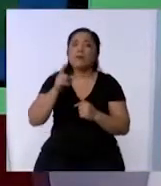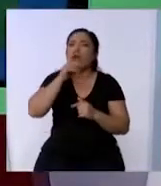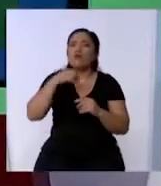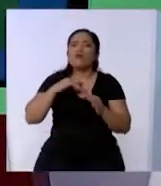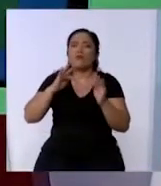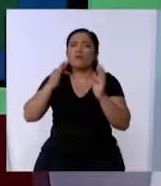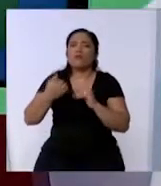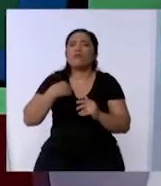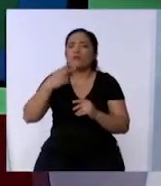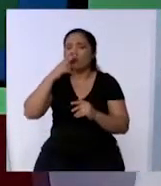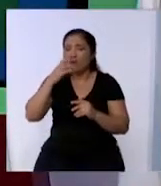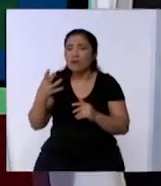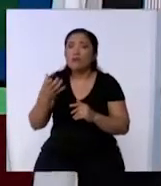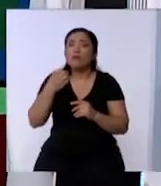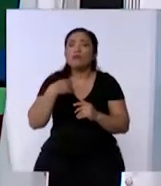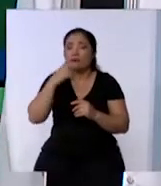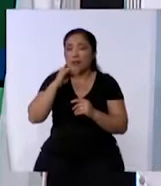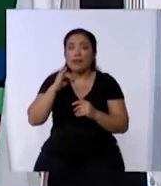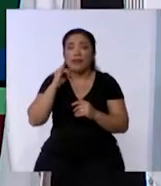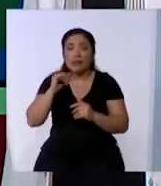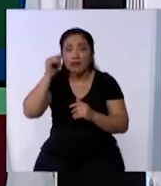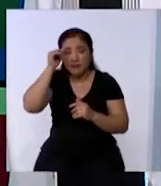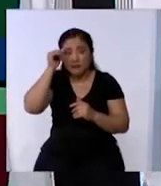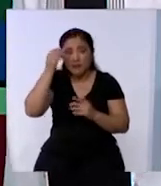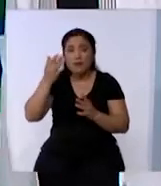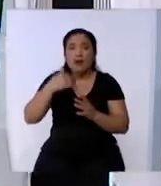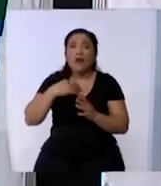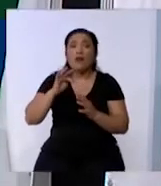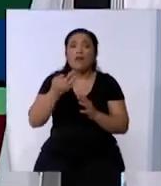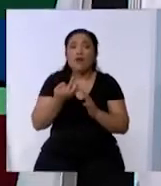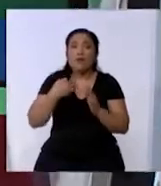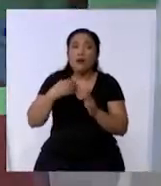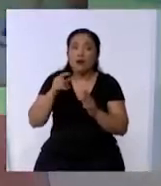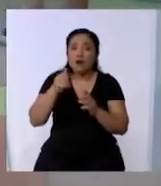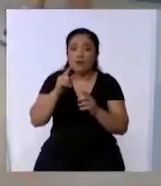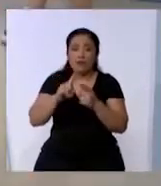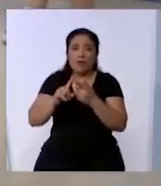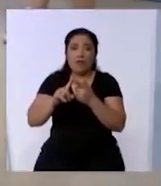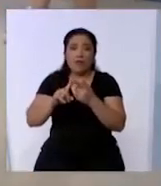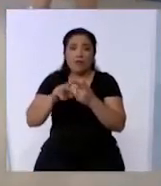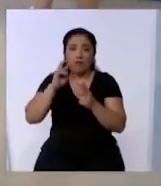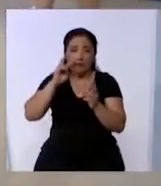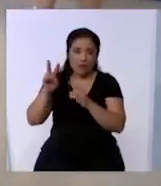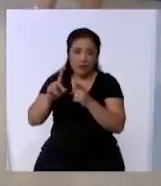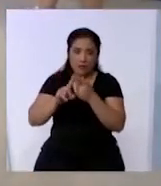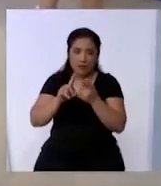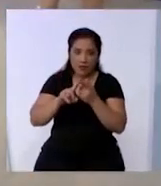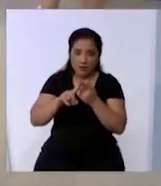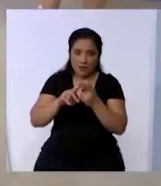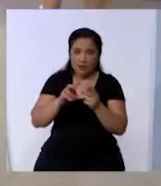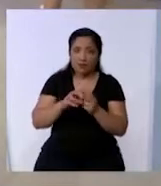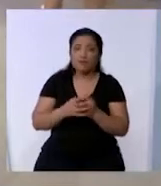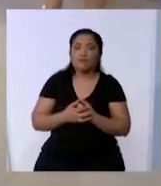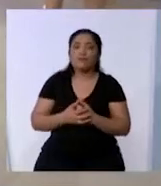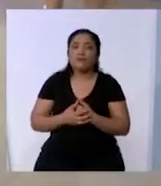hallar, sí, I, pongo el dedo sobre el... Allí. Doble clic, profe. Ahí, ¿sí? Cosas